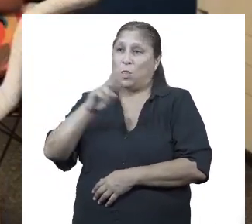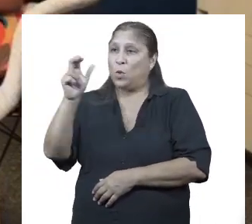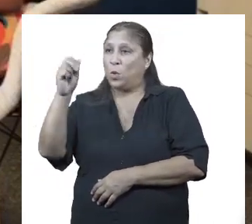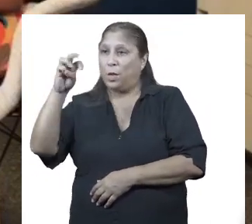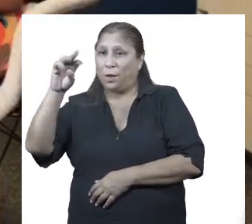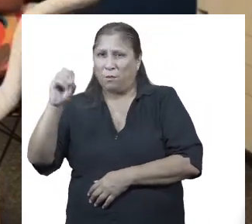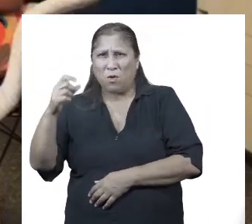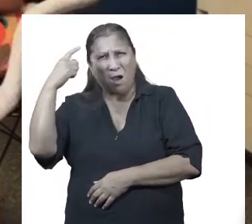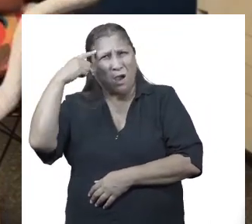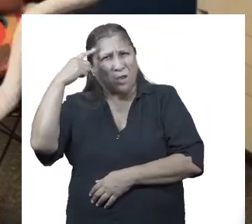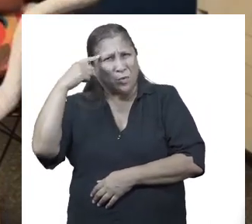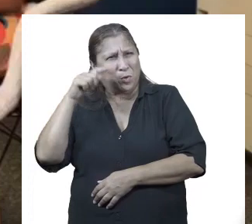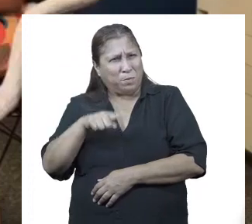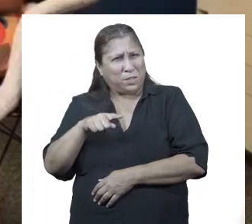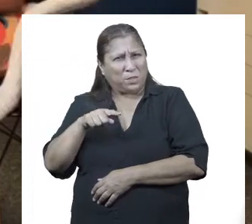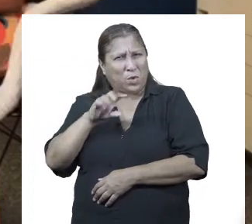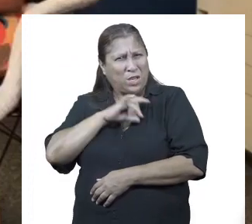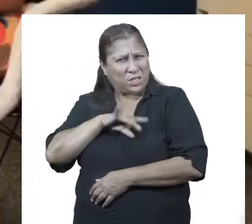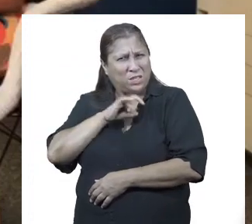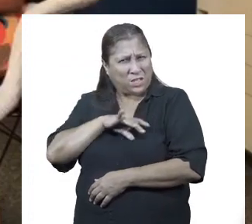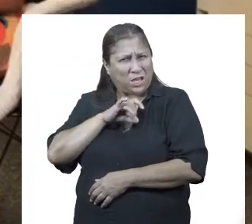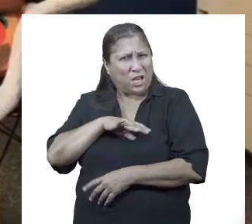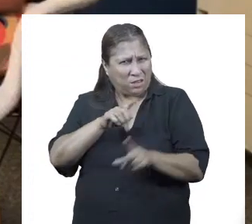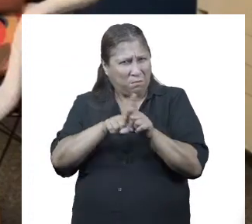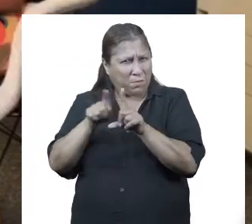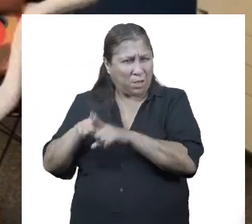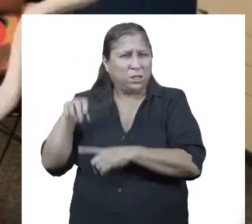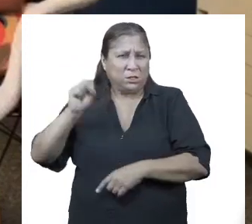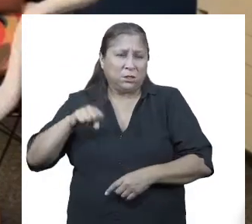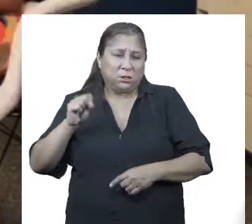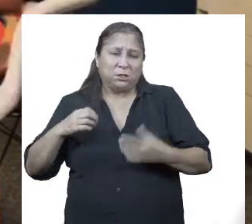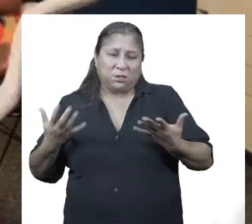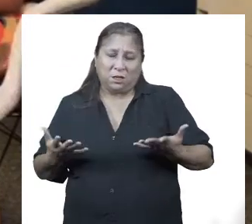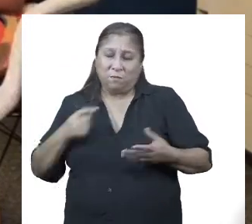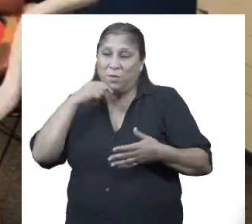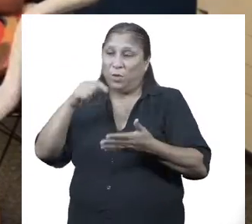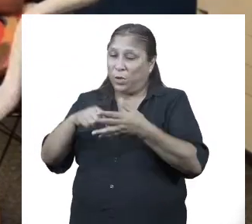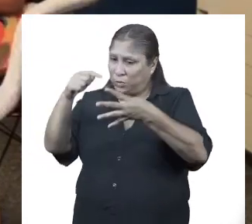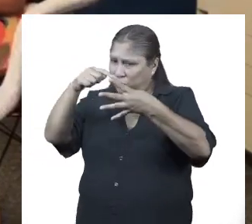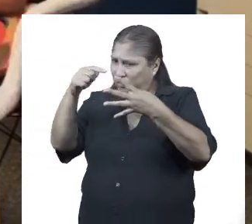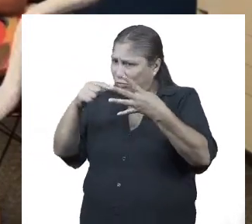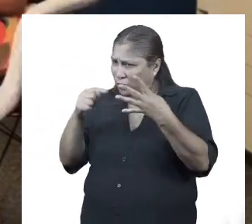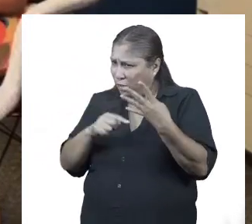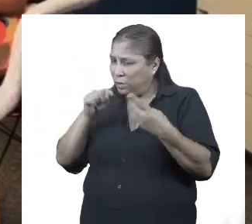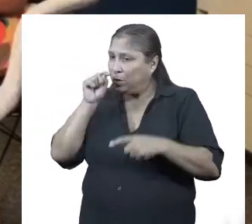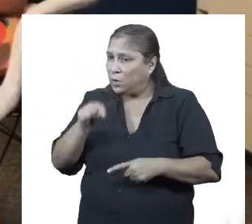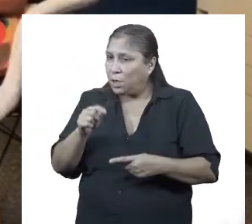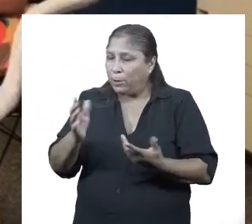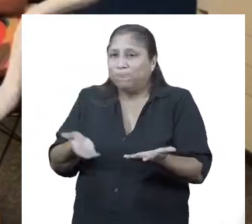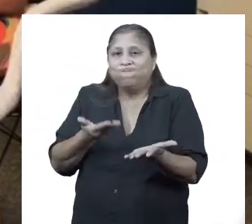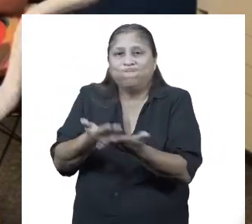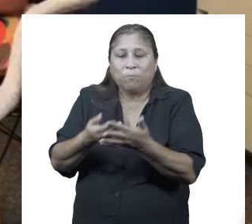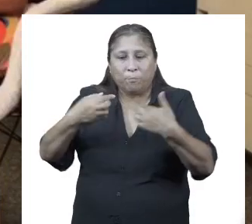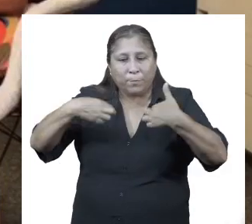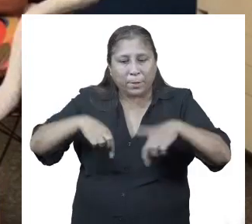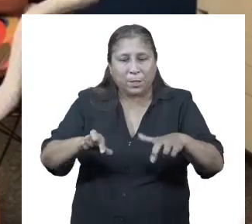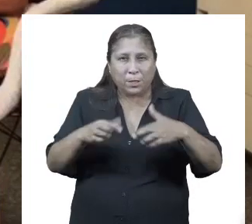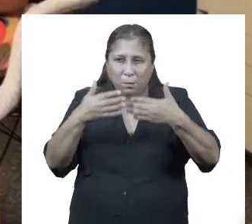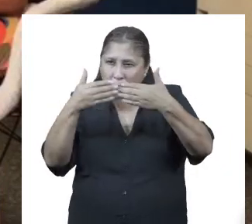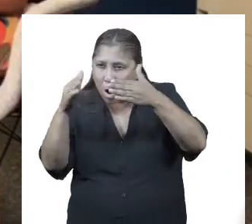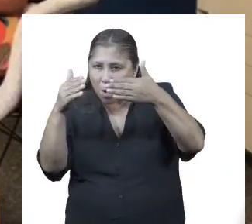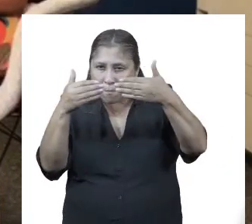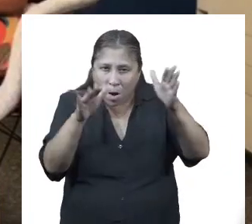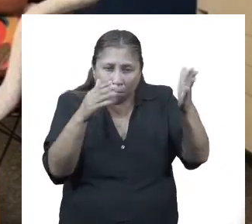o el de Chile, me parece, de 12 años. También. Pero claro, nuevamente, esos son casos que van a permitir abrir